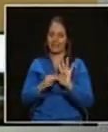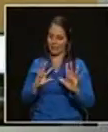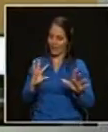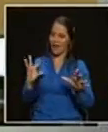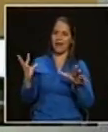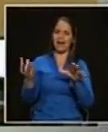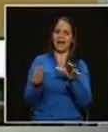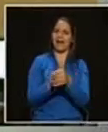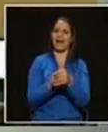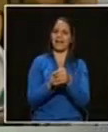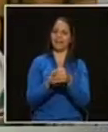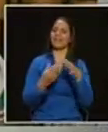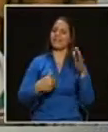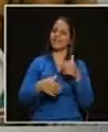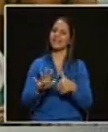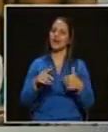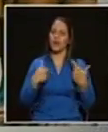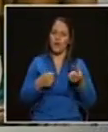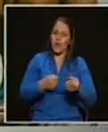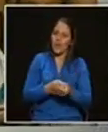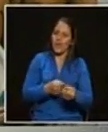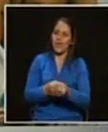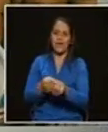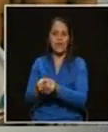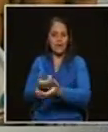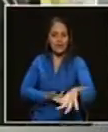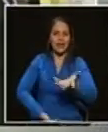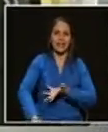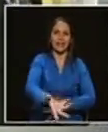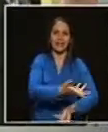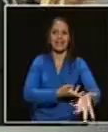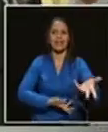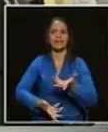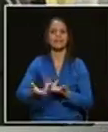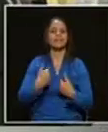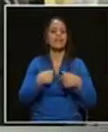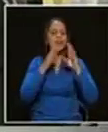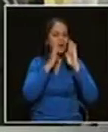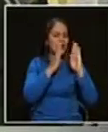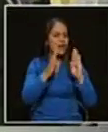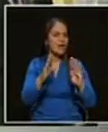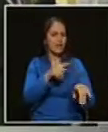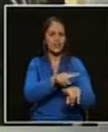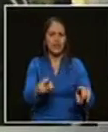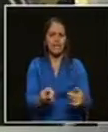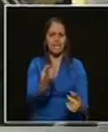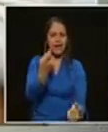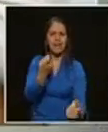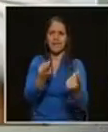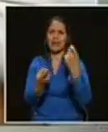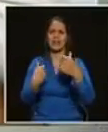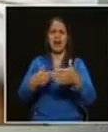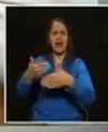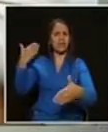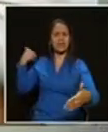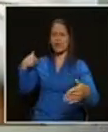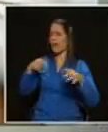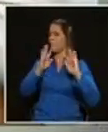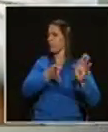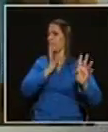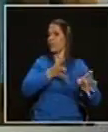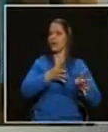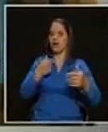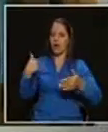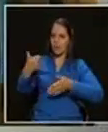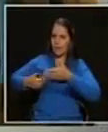todo, es una labor que ayuda a esta población a socializar y además satisfacer las necesidades que por mucho tiempo han estado insatisfechas